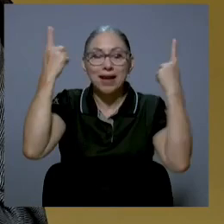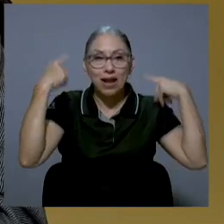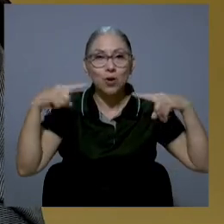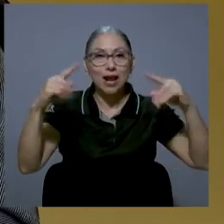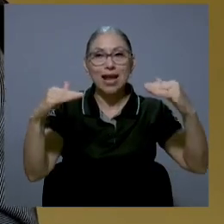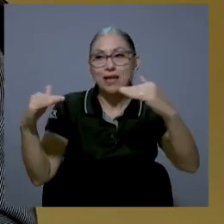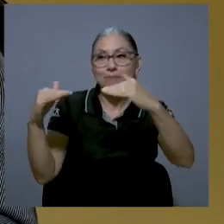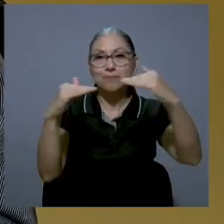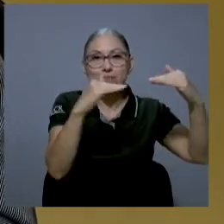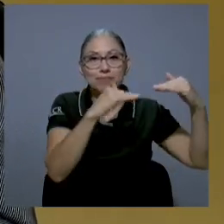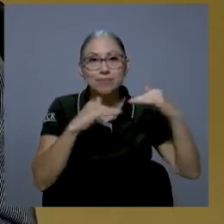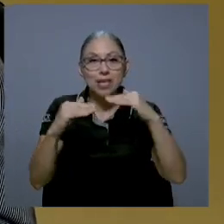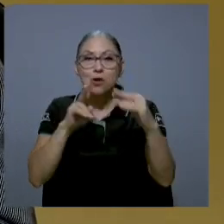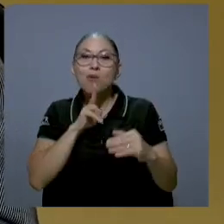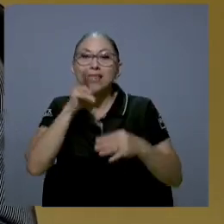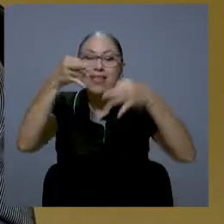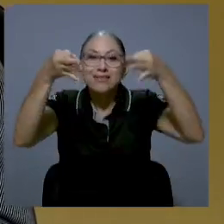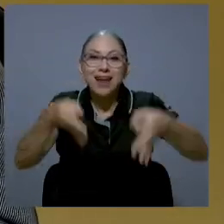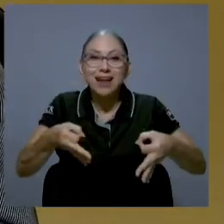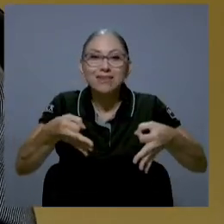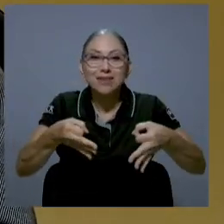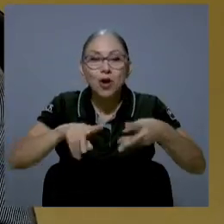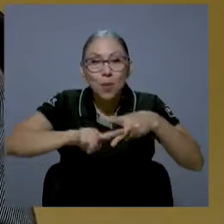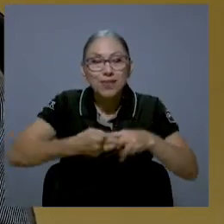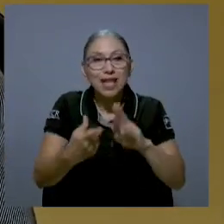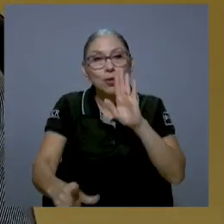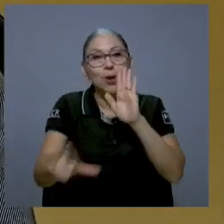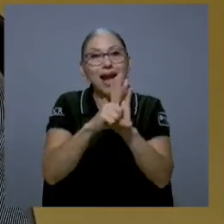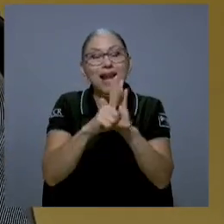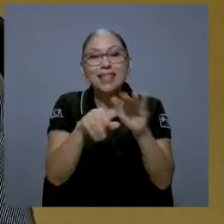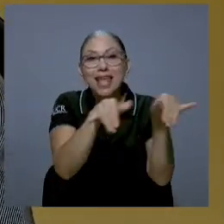mujer, comenzando por la Ley de Igualdad Real en los años